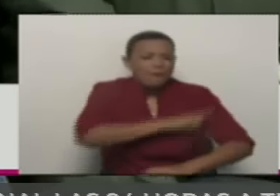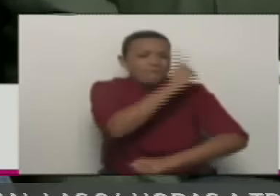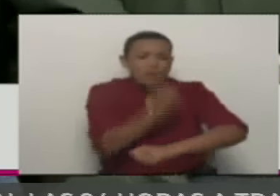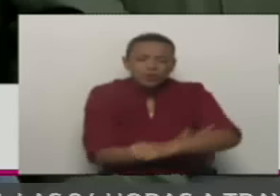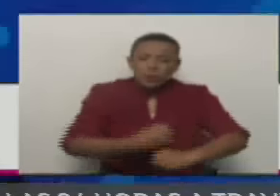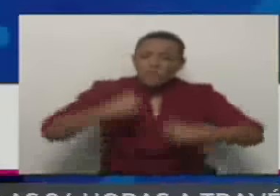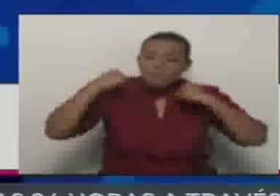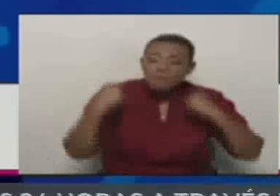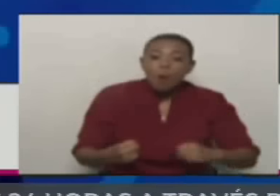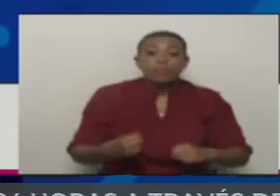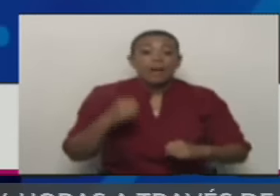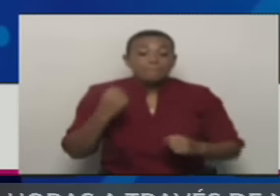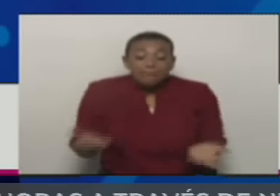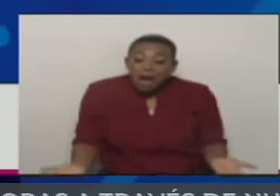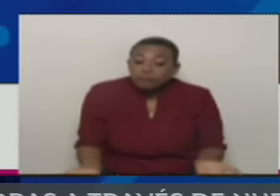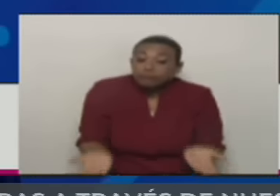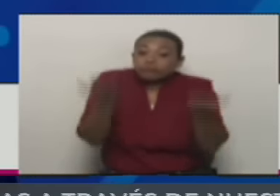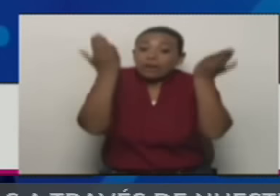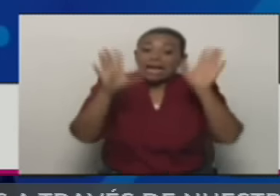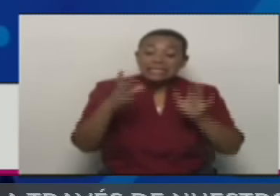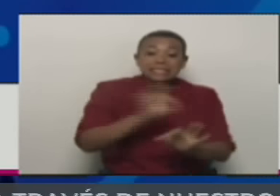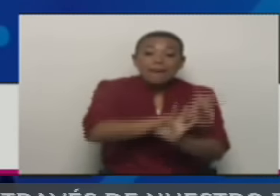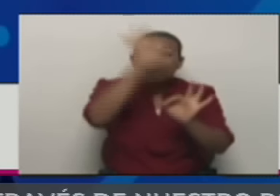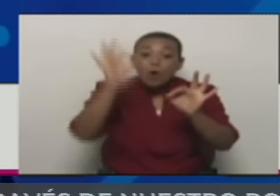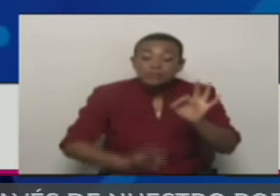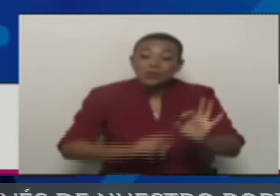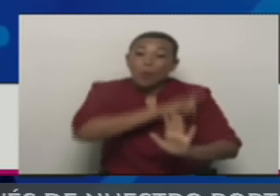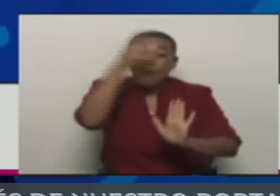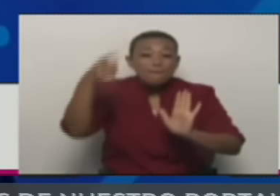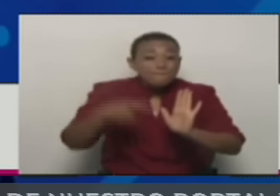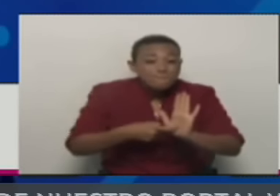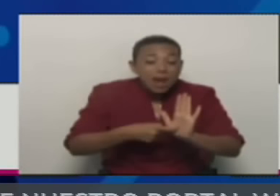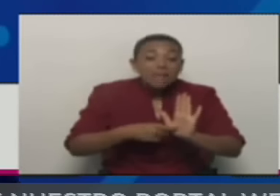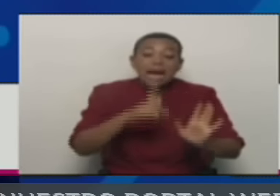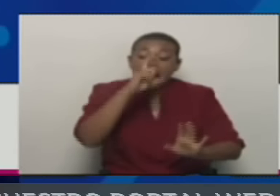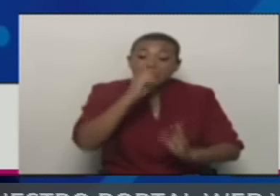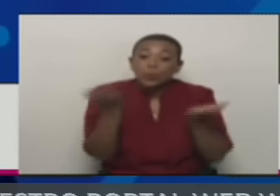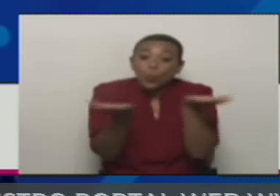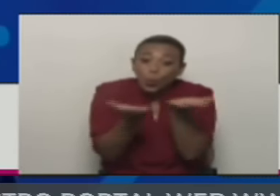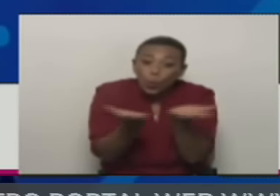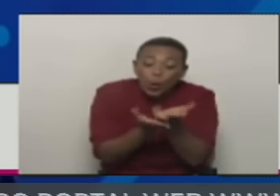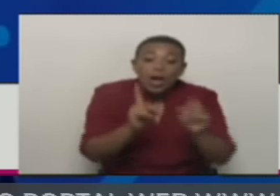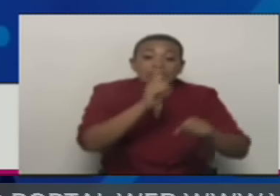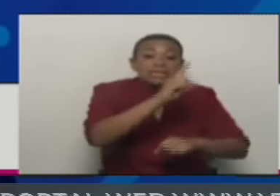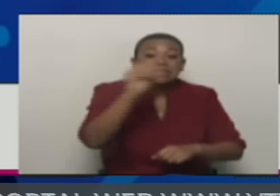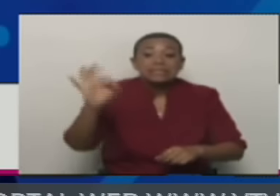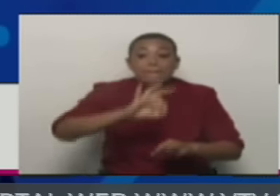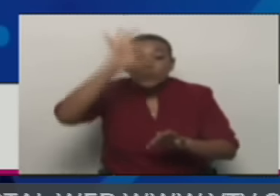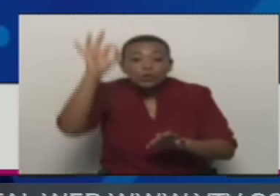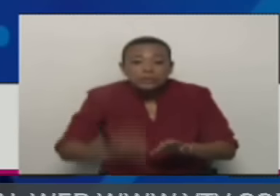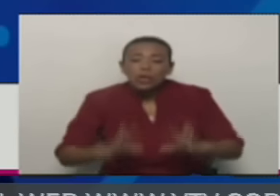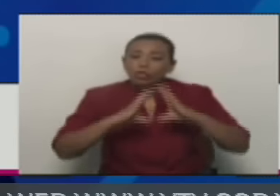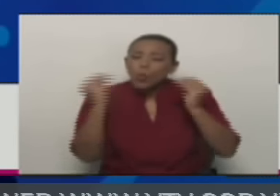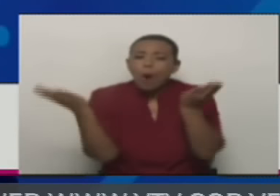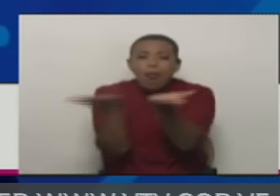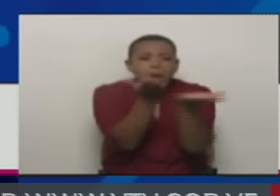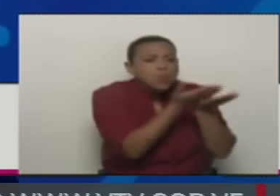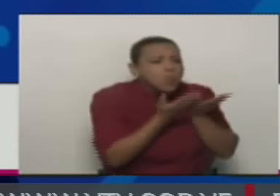extraordinario para recuperar al 100% en este año escolar, al 100% todas las